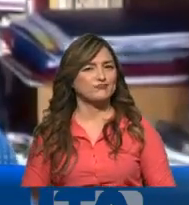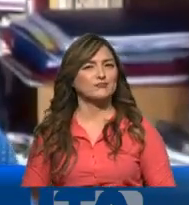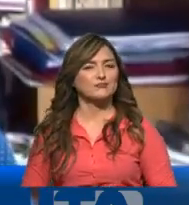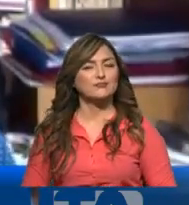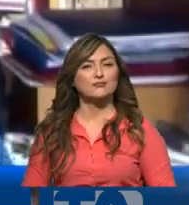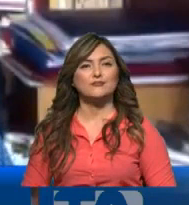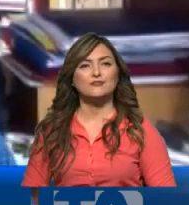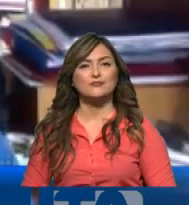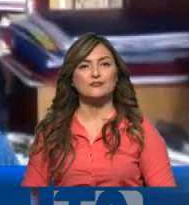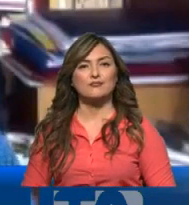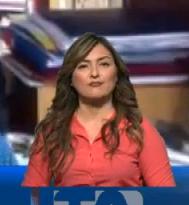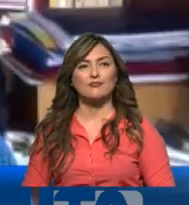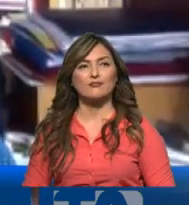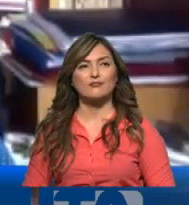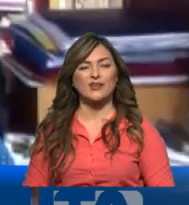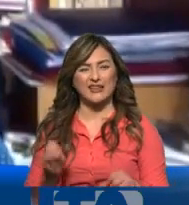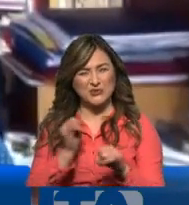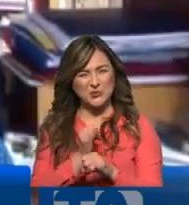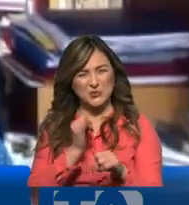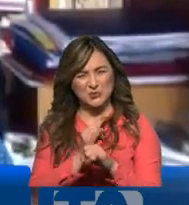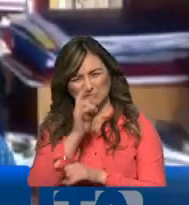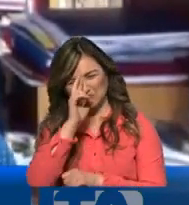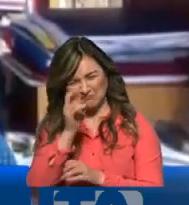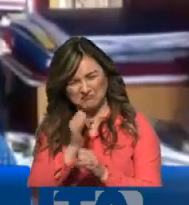de desinstitucionalización, de